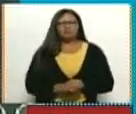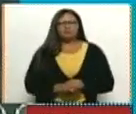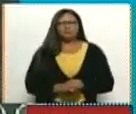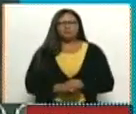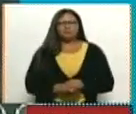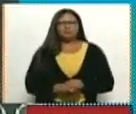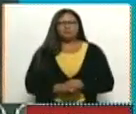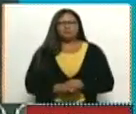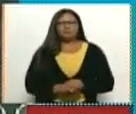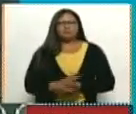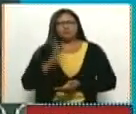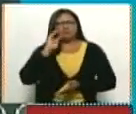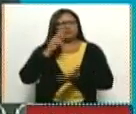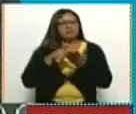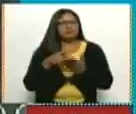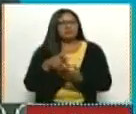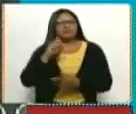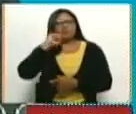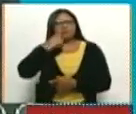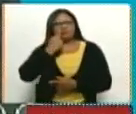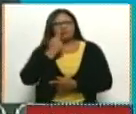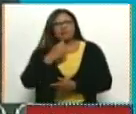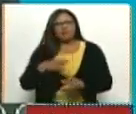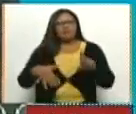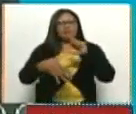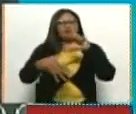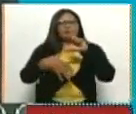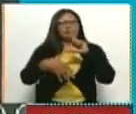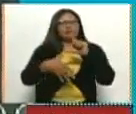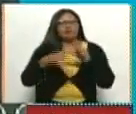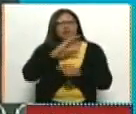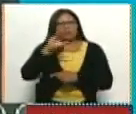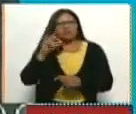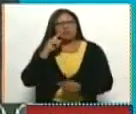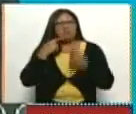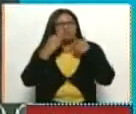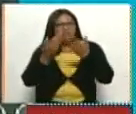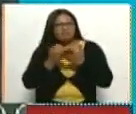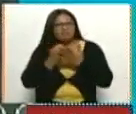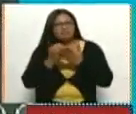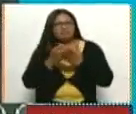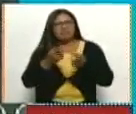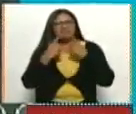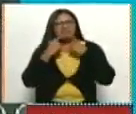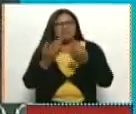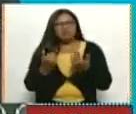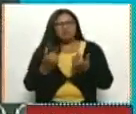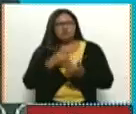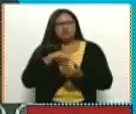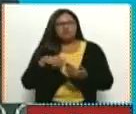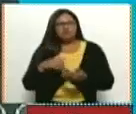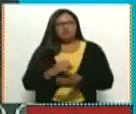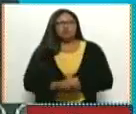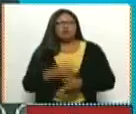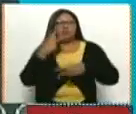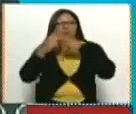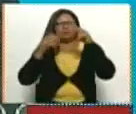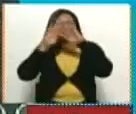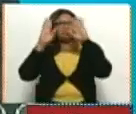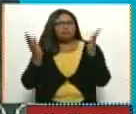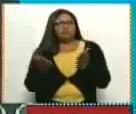la presencia de Rusia en América Latina y el Caribe para bien de nuestra región, de la geopolítica